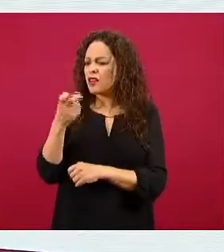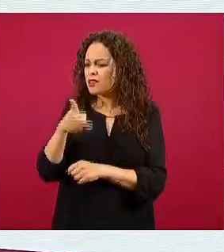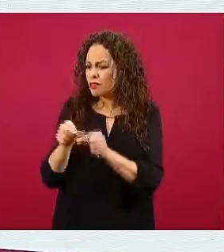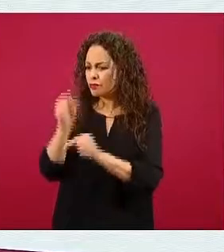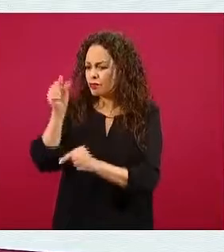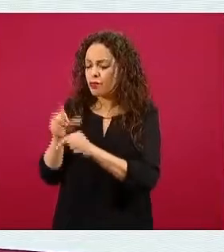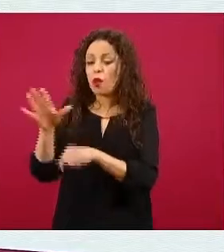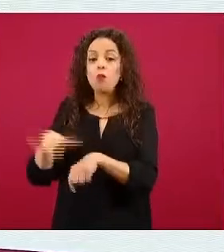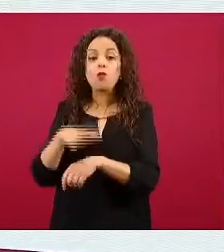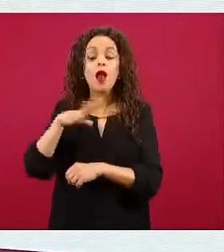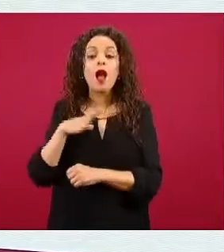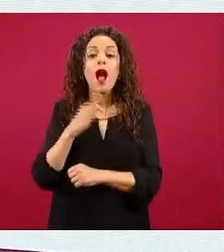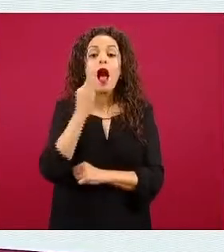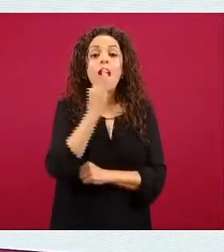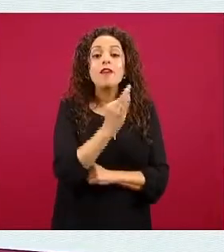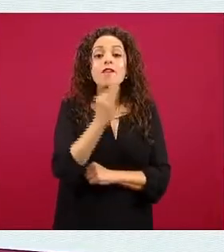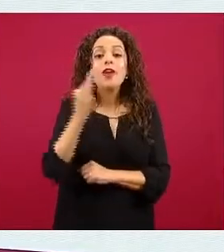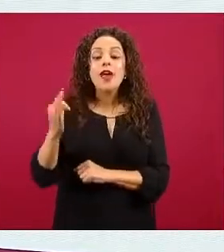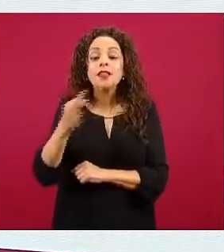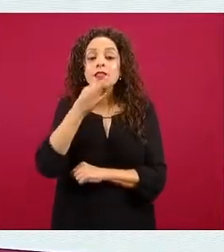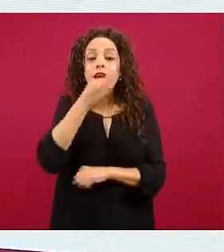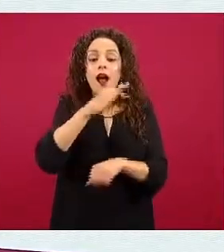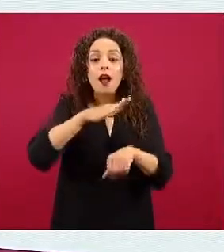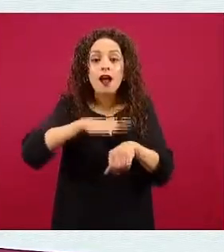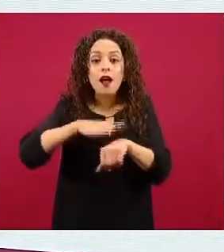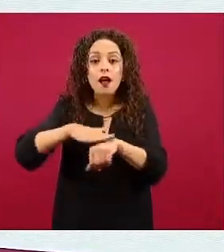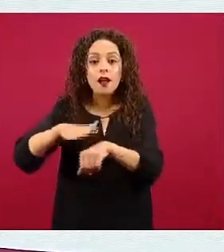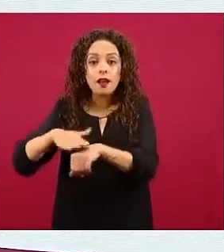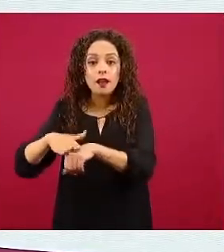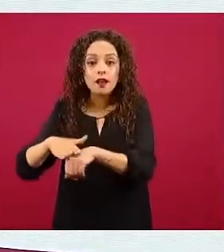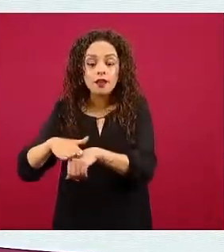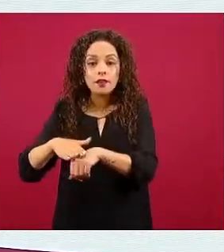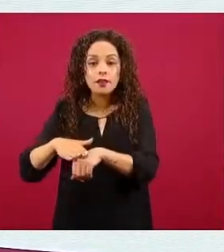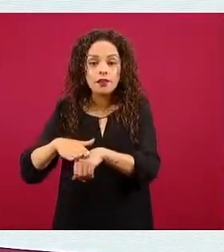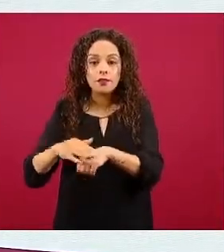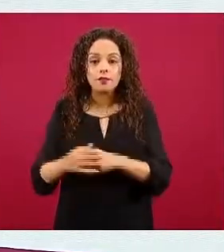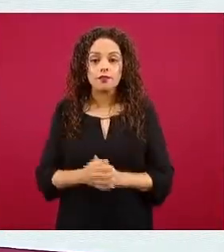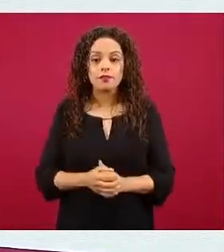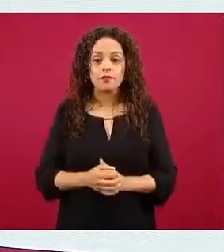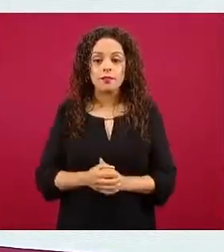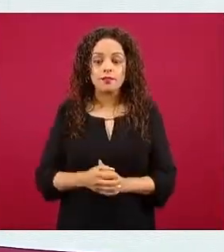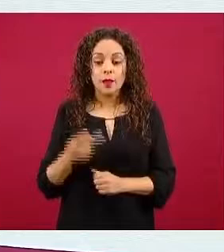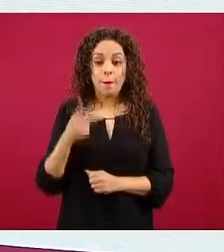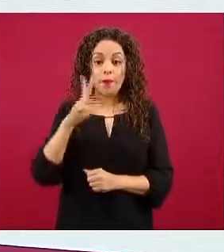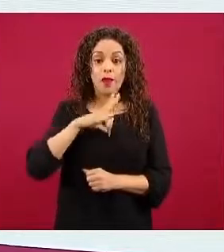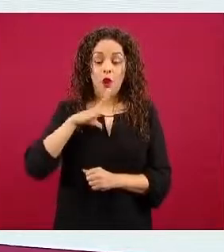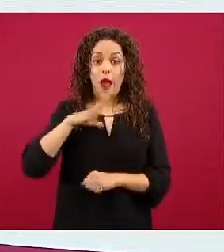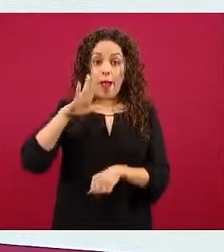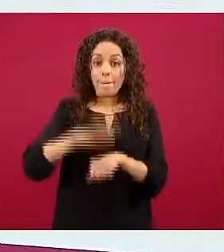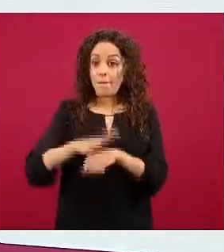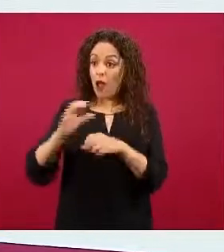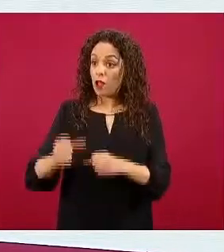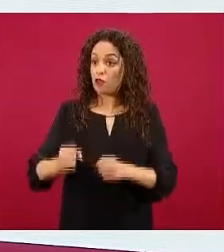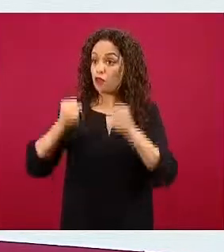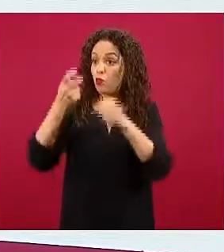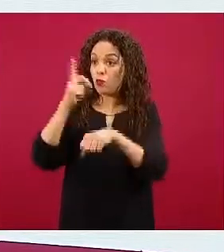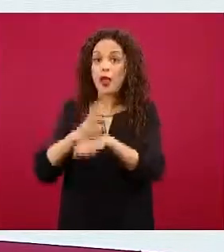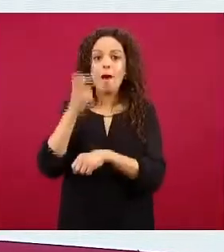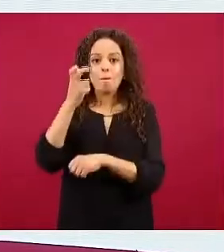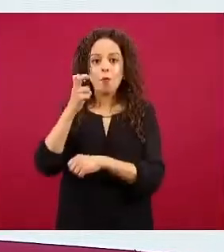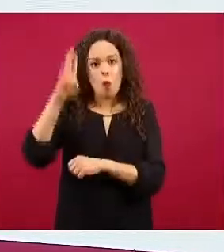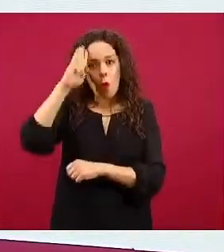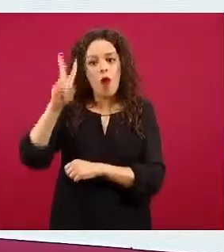aquí hubo una notificación mucho mayor al resto de los días, se ve ese pico. Pero